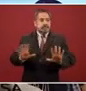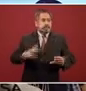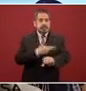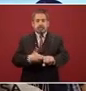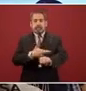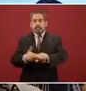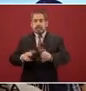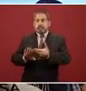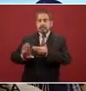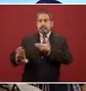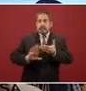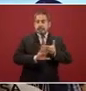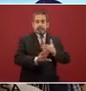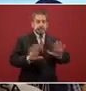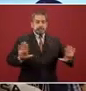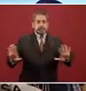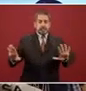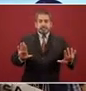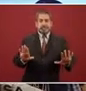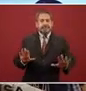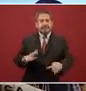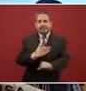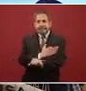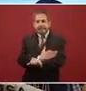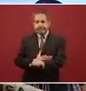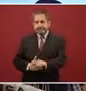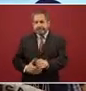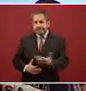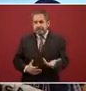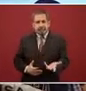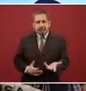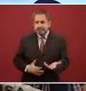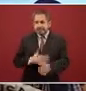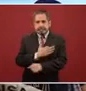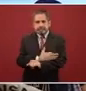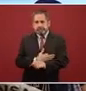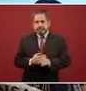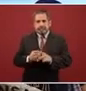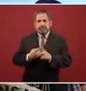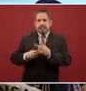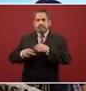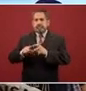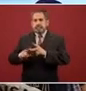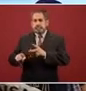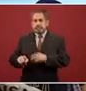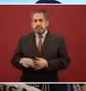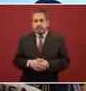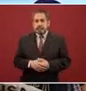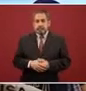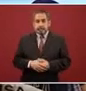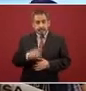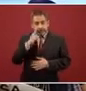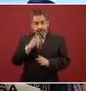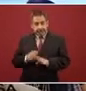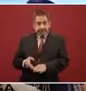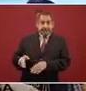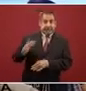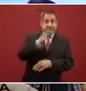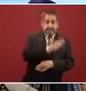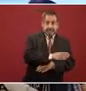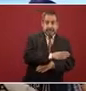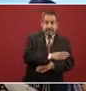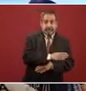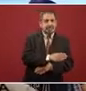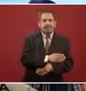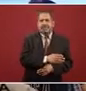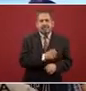de ascenso rápido. Es demasiado tarde. Hacerlo aquí, ya dijimos, es